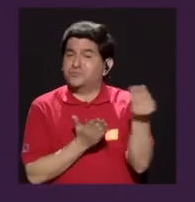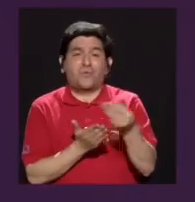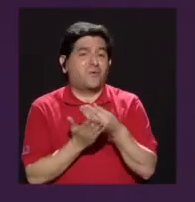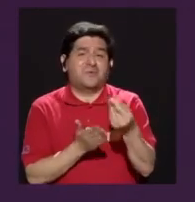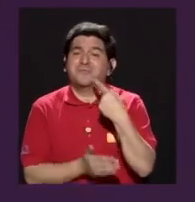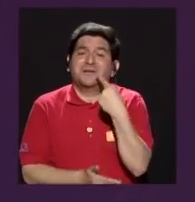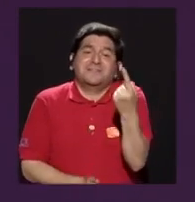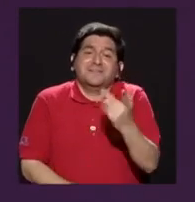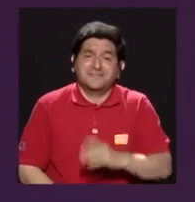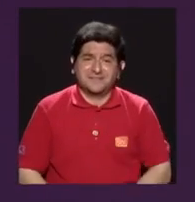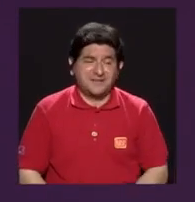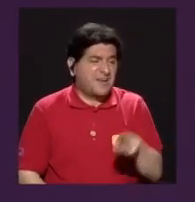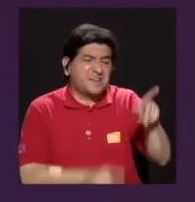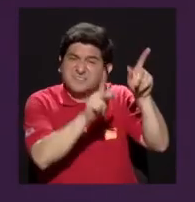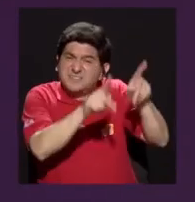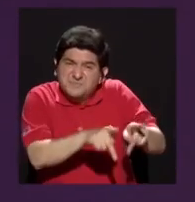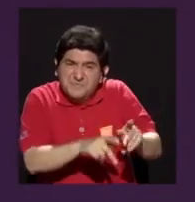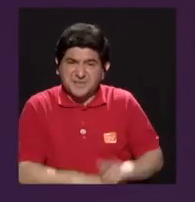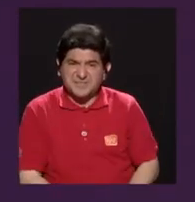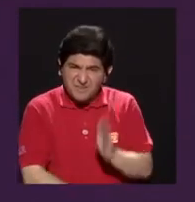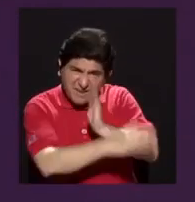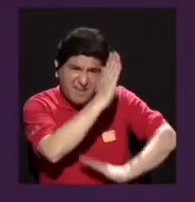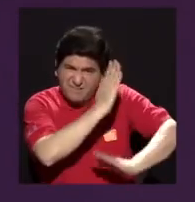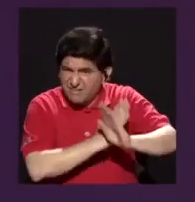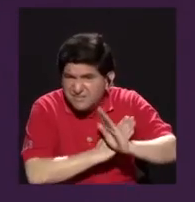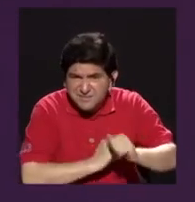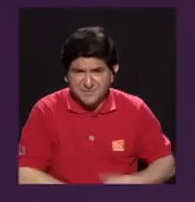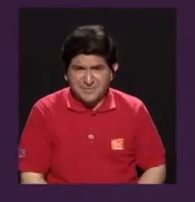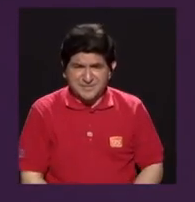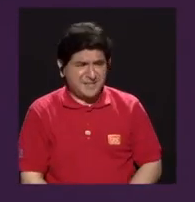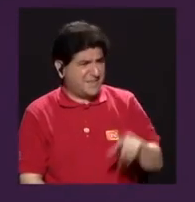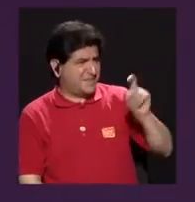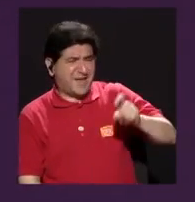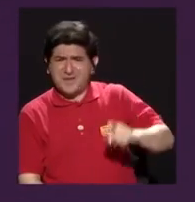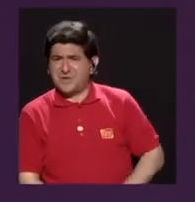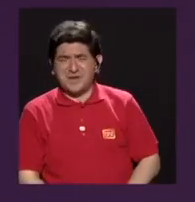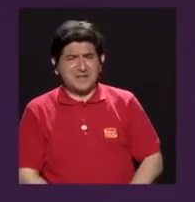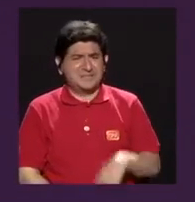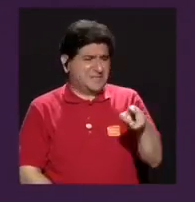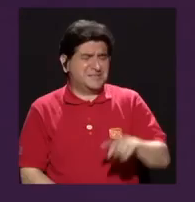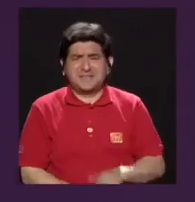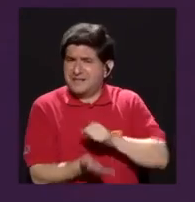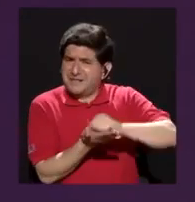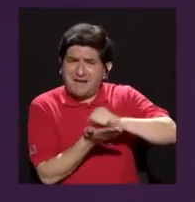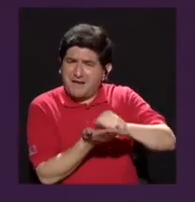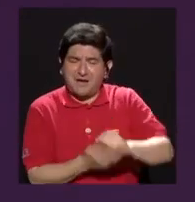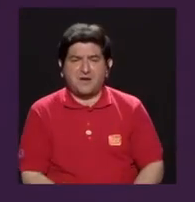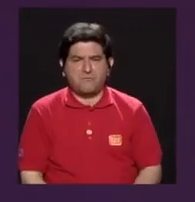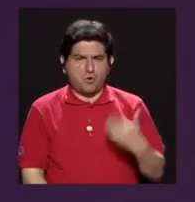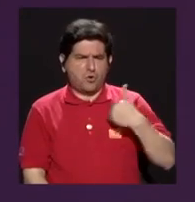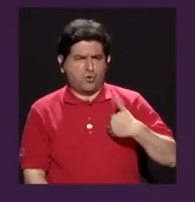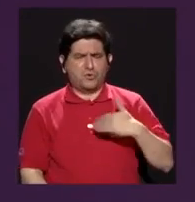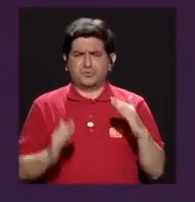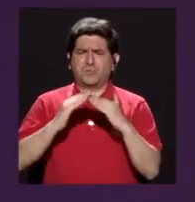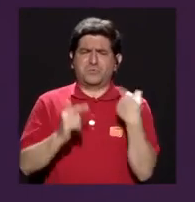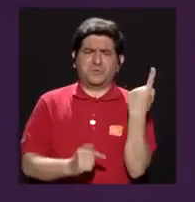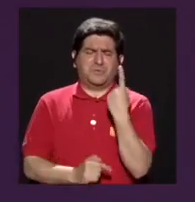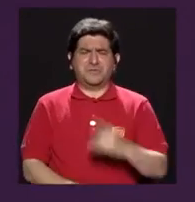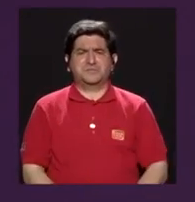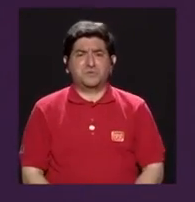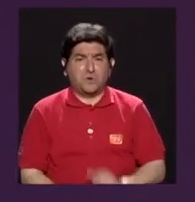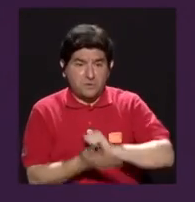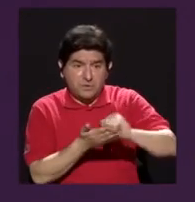en ella no compran verdad estas personas con discapacidad no necesitan un detergente los hombres que viven solos que tienen que lavar su ropa